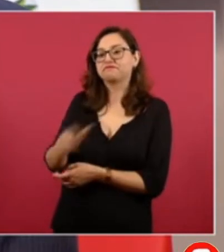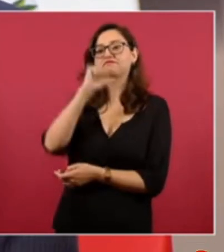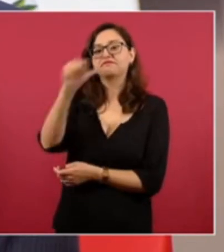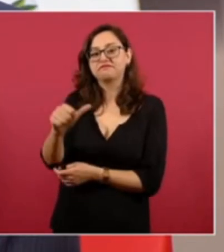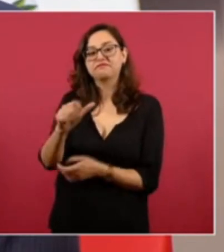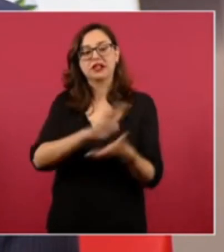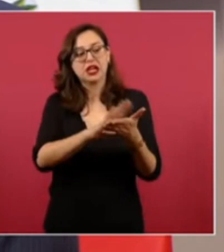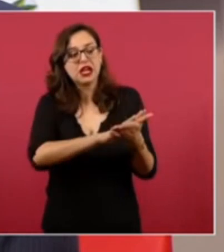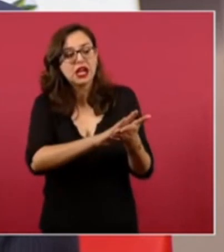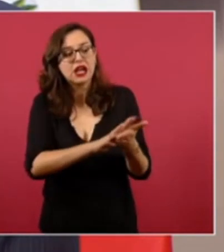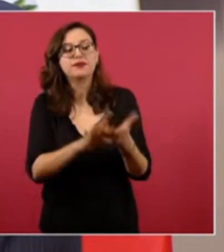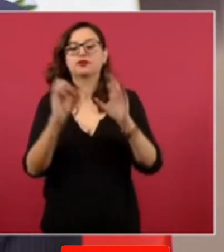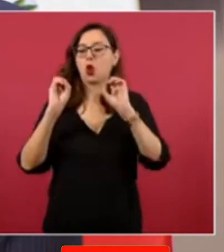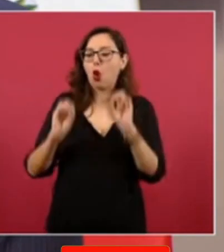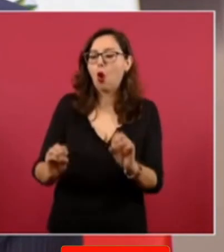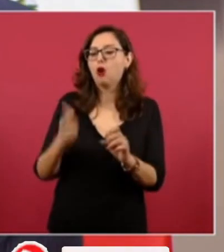pero no era delito,